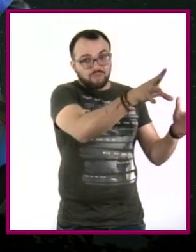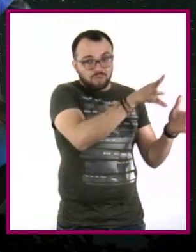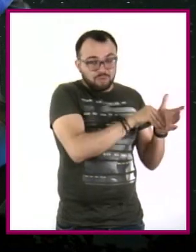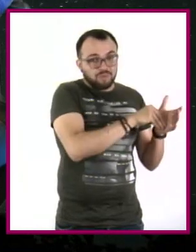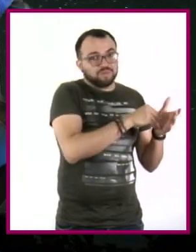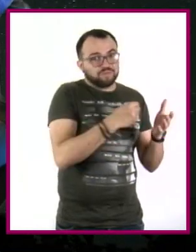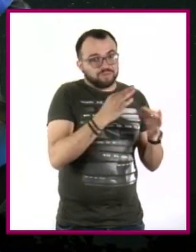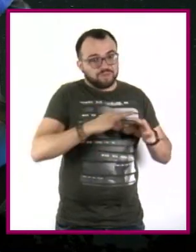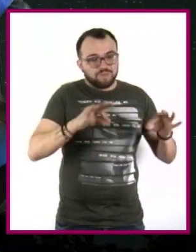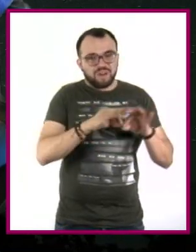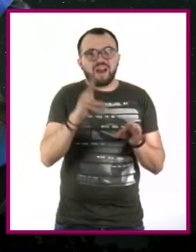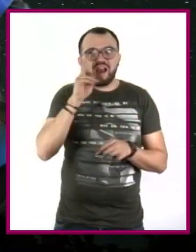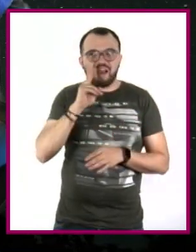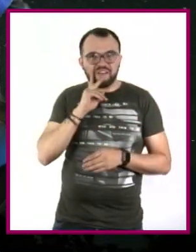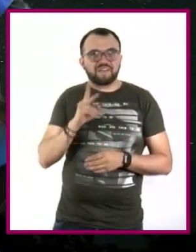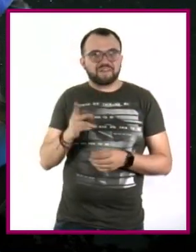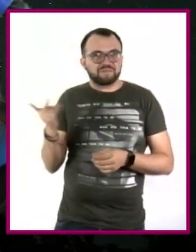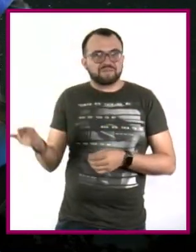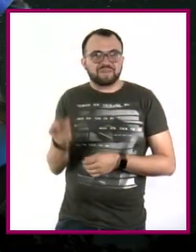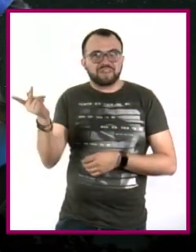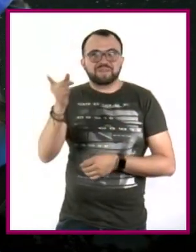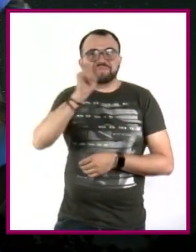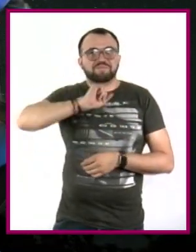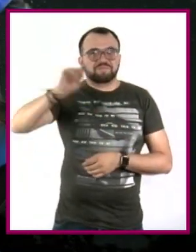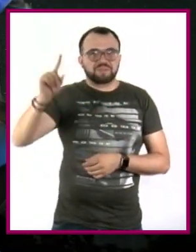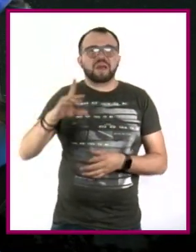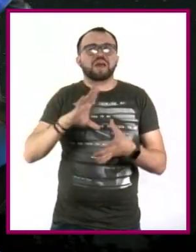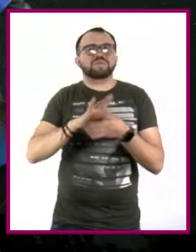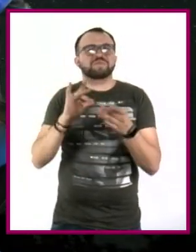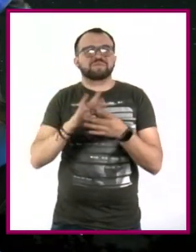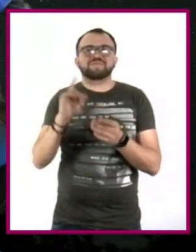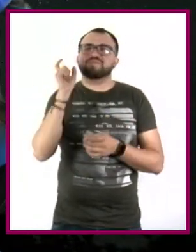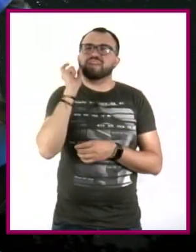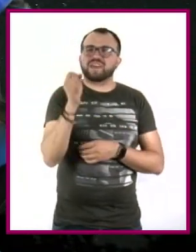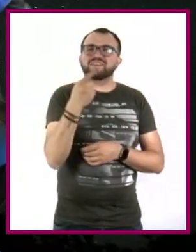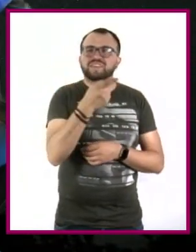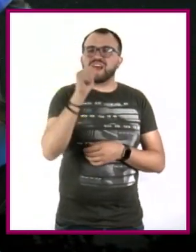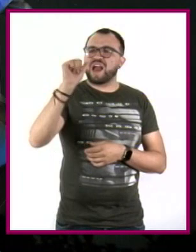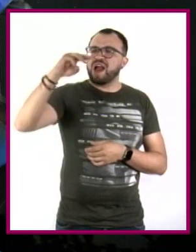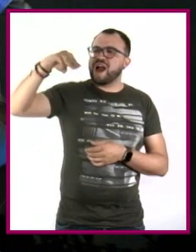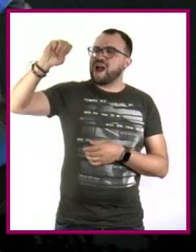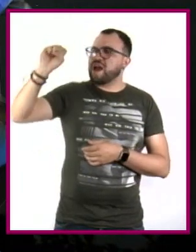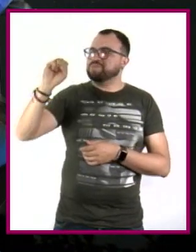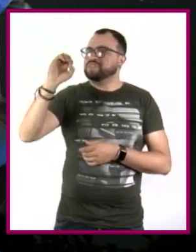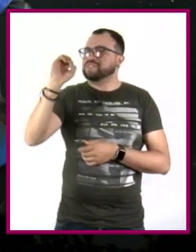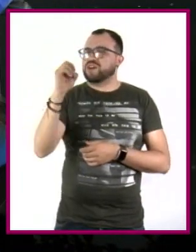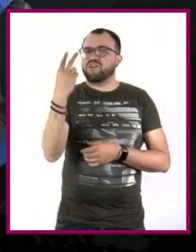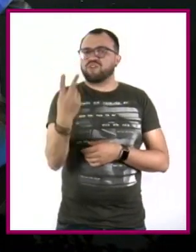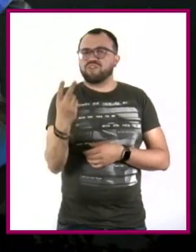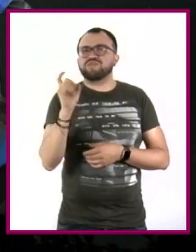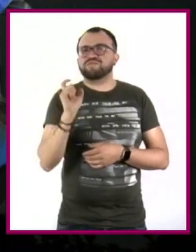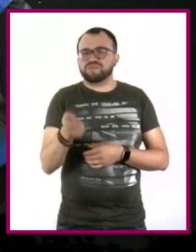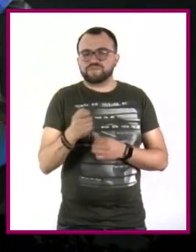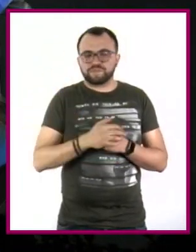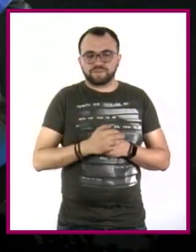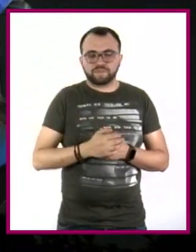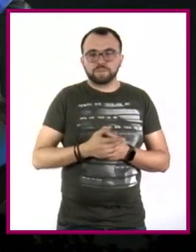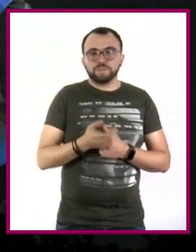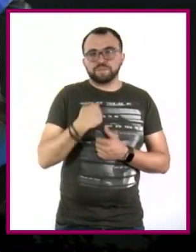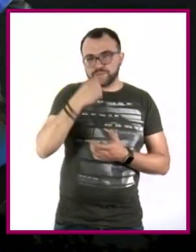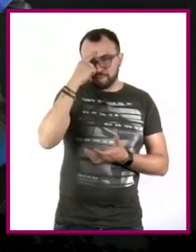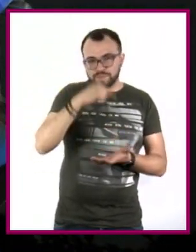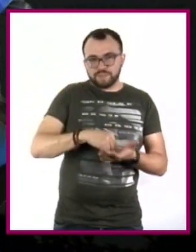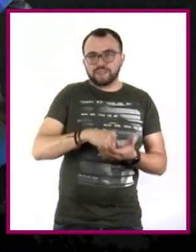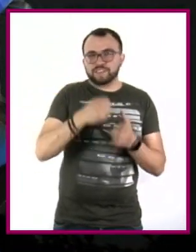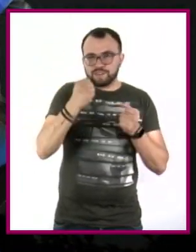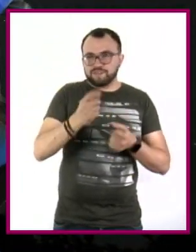si lo consultamos con un experto y que nos explique de qué se trata el AMS-02? Y seguramente ya contactaste